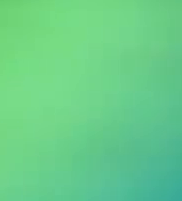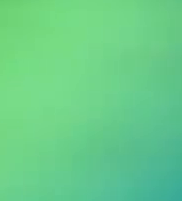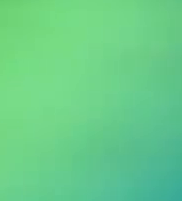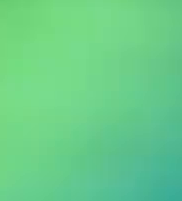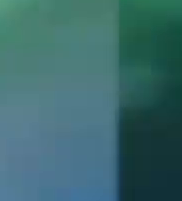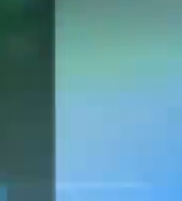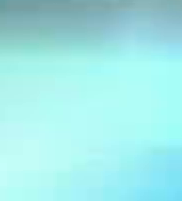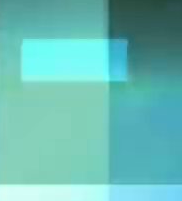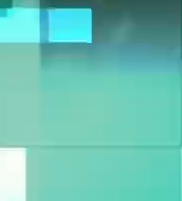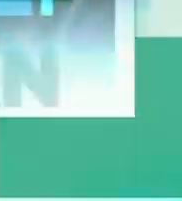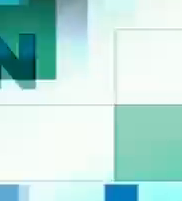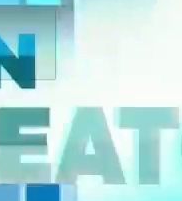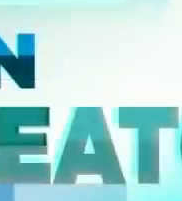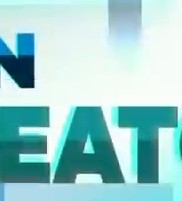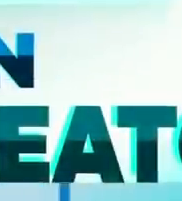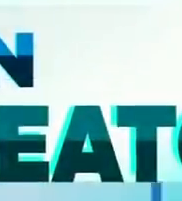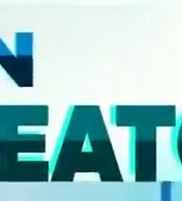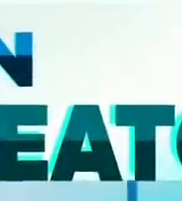Entonces...